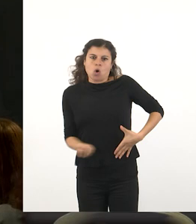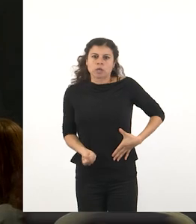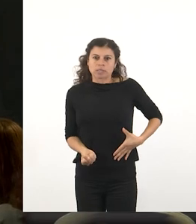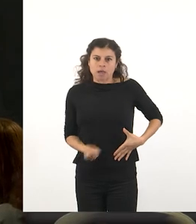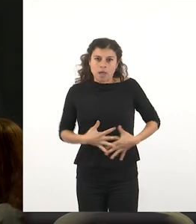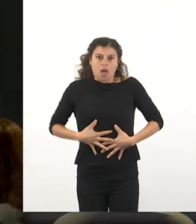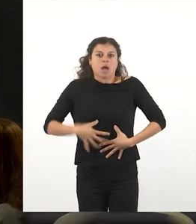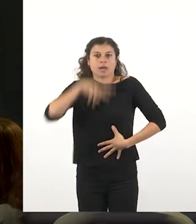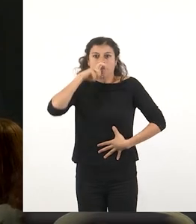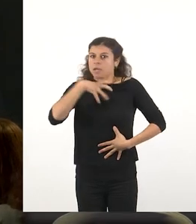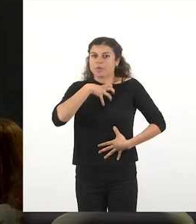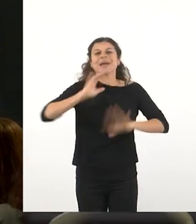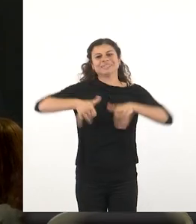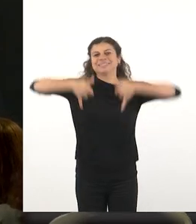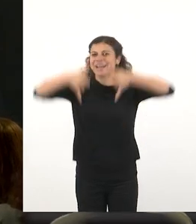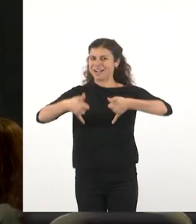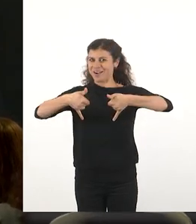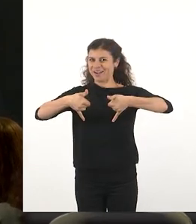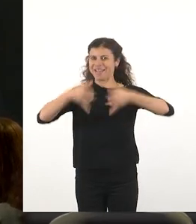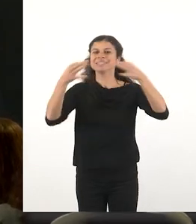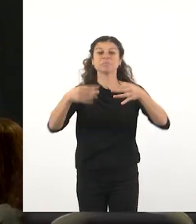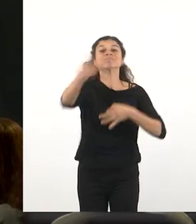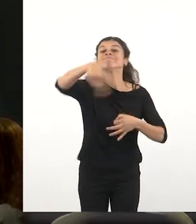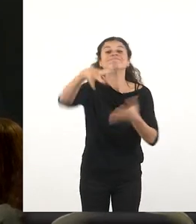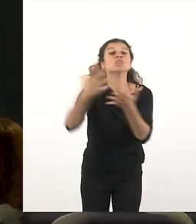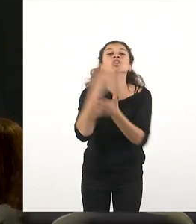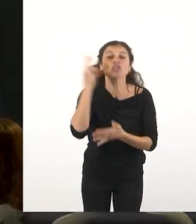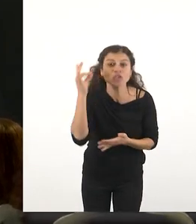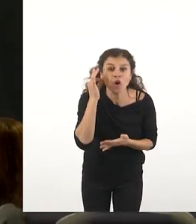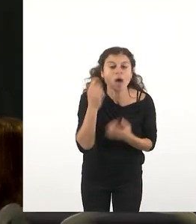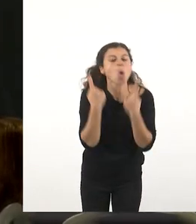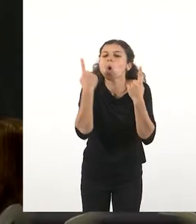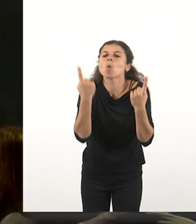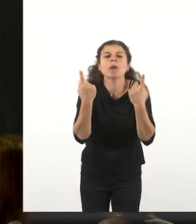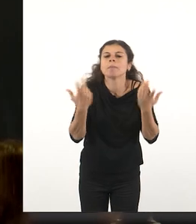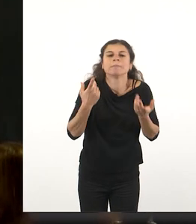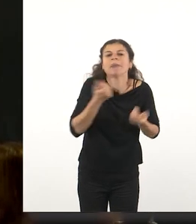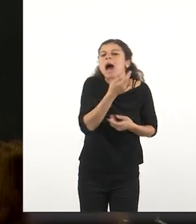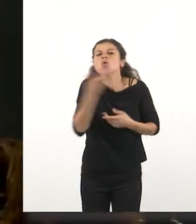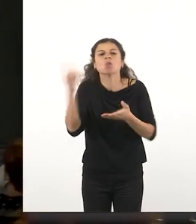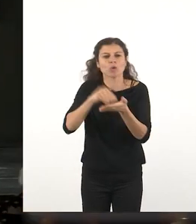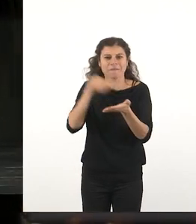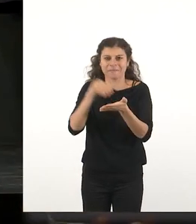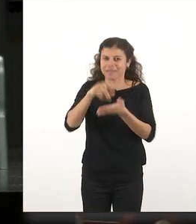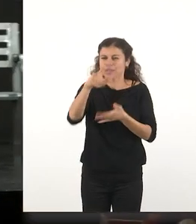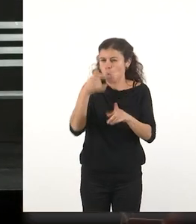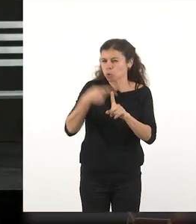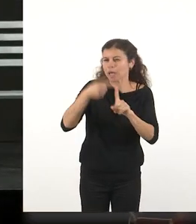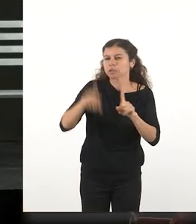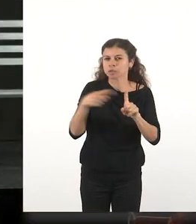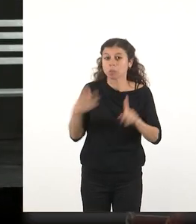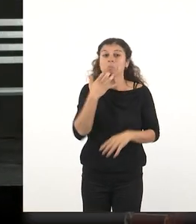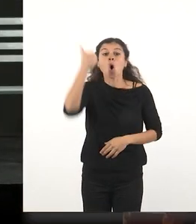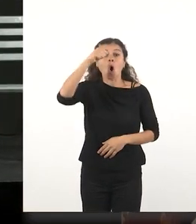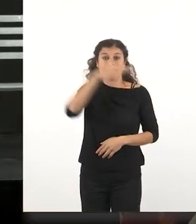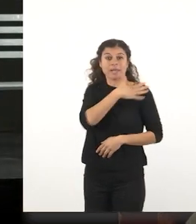Y en tacones. Tacones que todas aquí hemos probado alguna vez en la vida, aunque sea jugando. ¿Eh o no, nena? De hecho, cuando tú transitas por la identidad femenina,